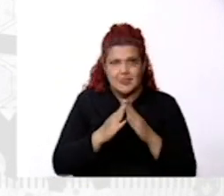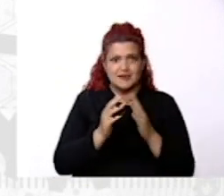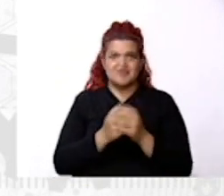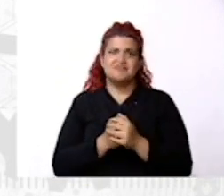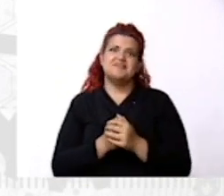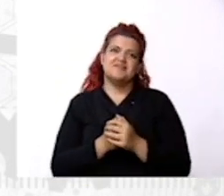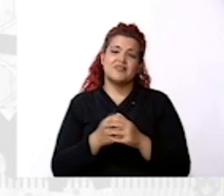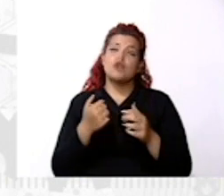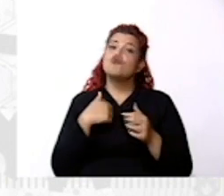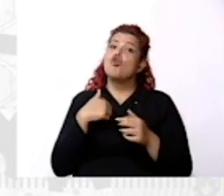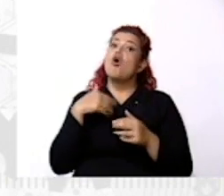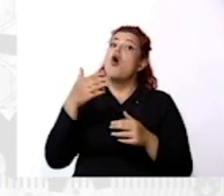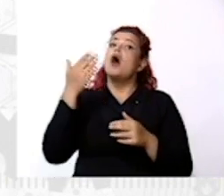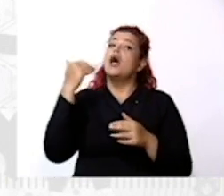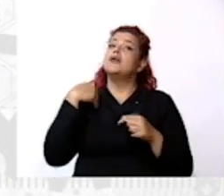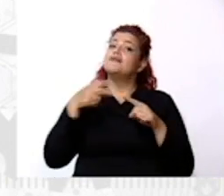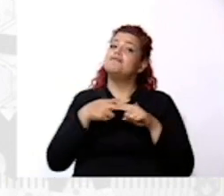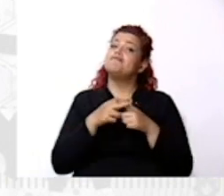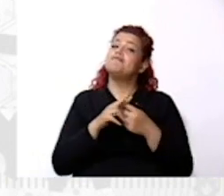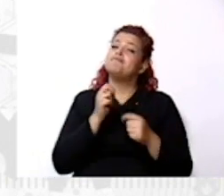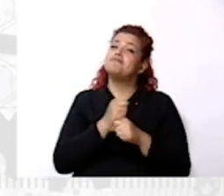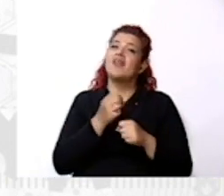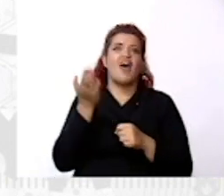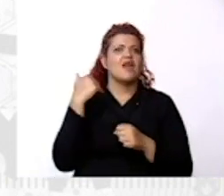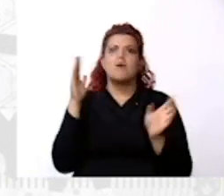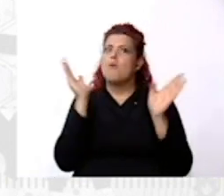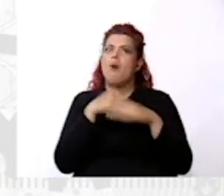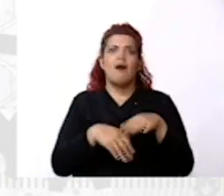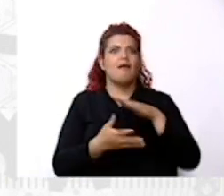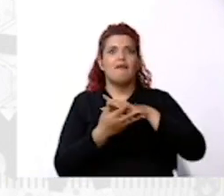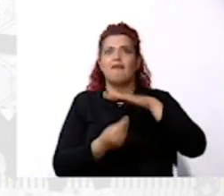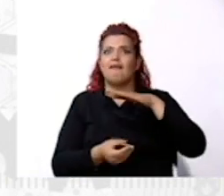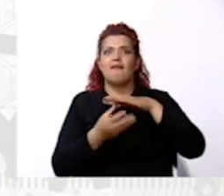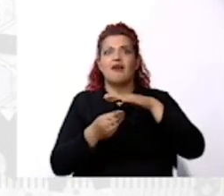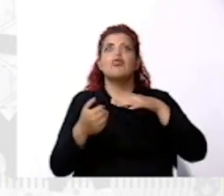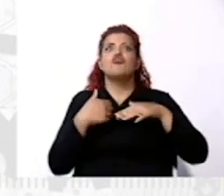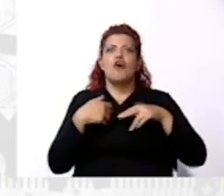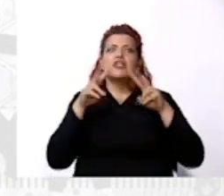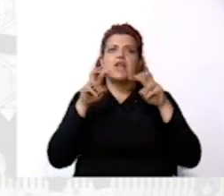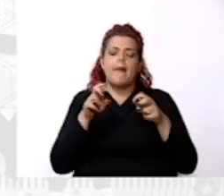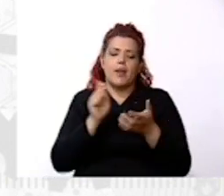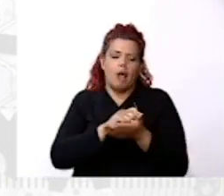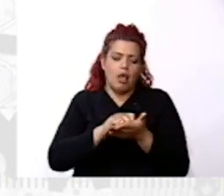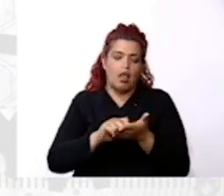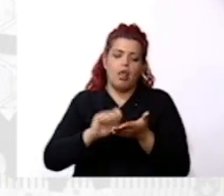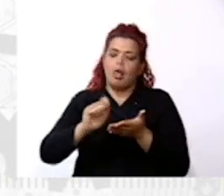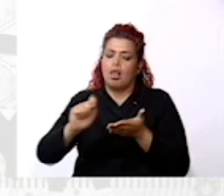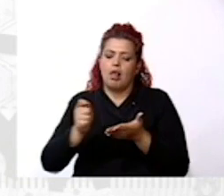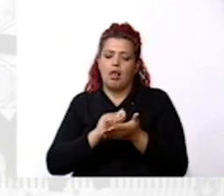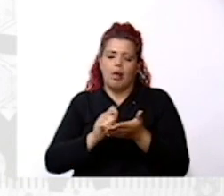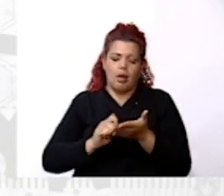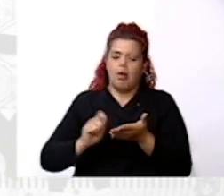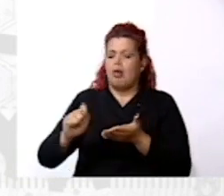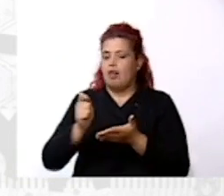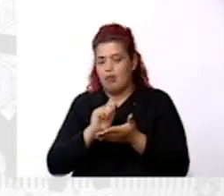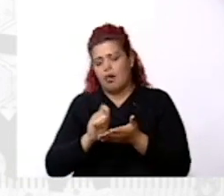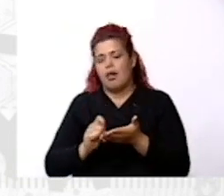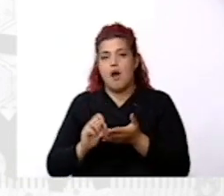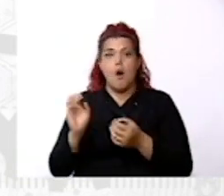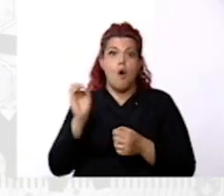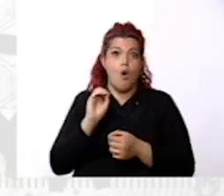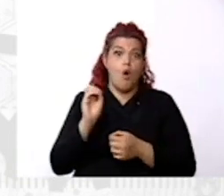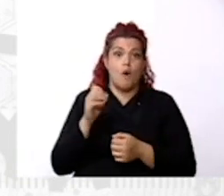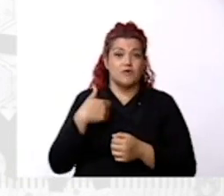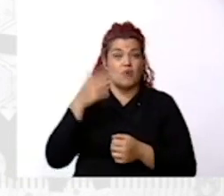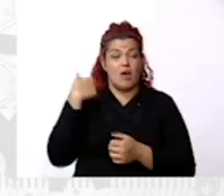cosa, cuando yo empecé a trabajar, casi no habían fotocopiadoras. Yo hacía los exámenes a mano y los escribía, o cuando yo